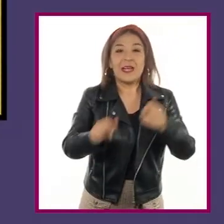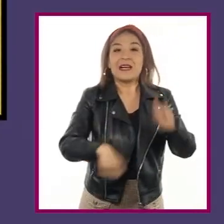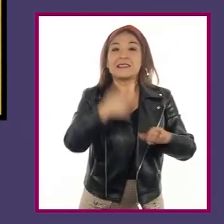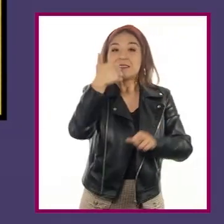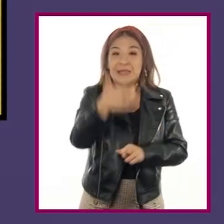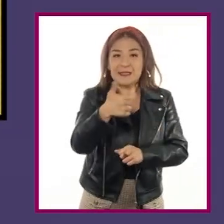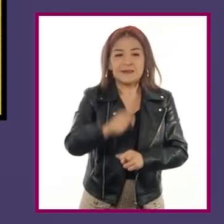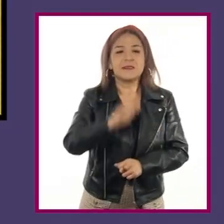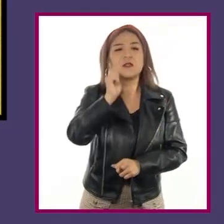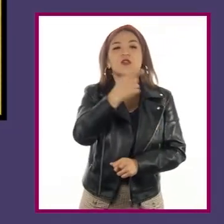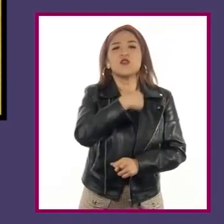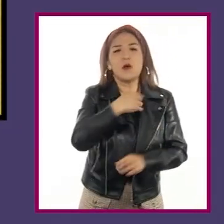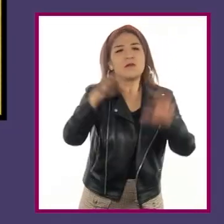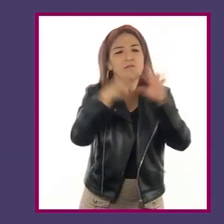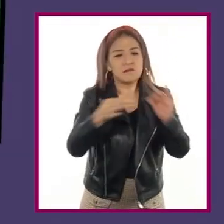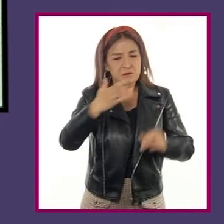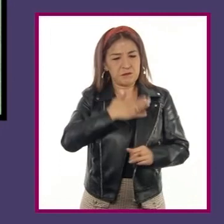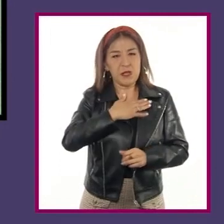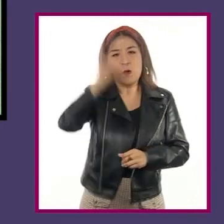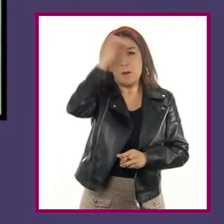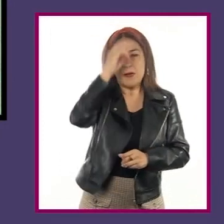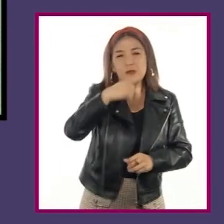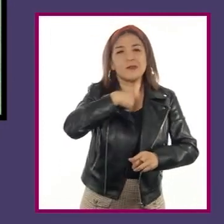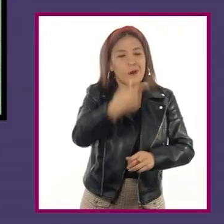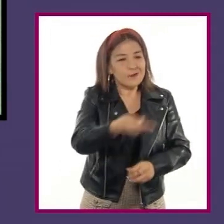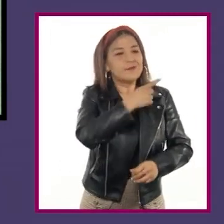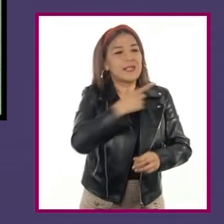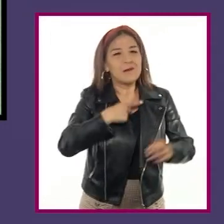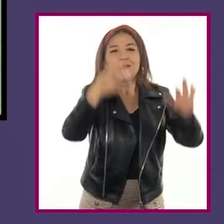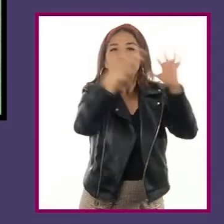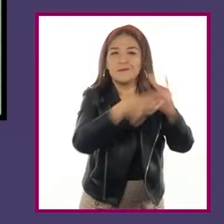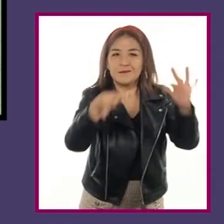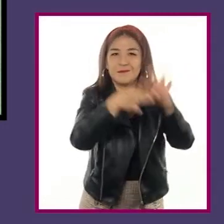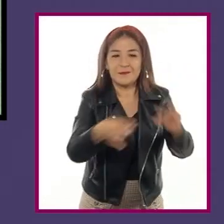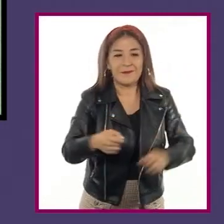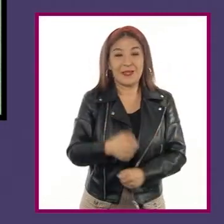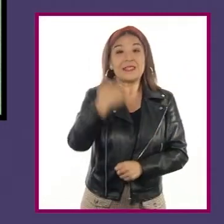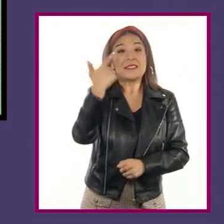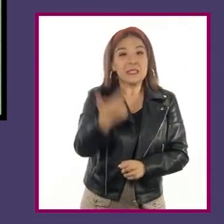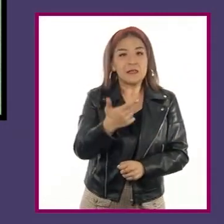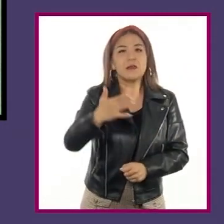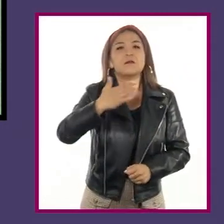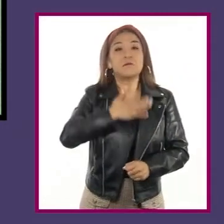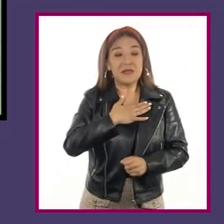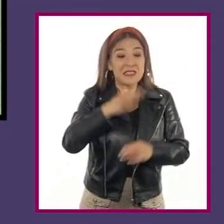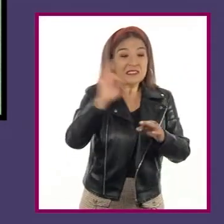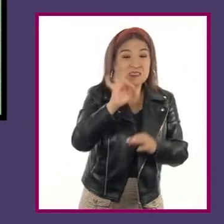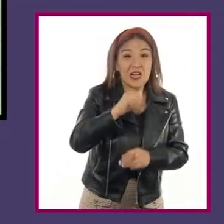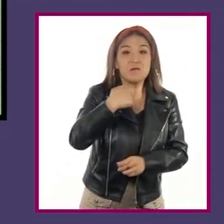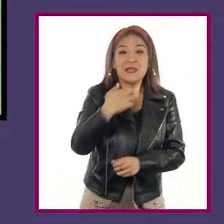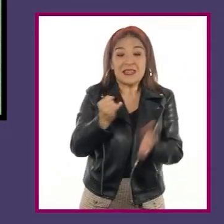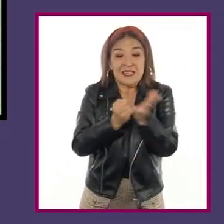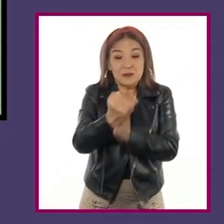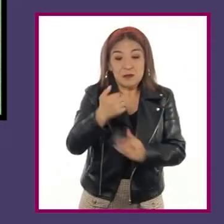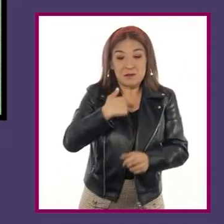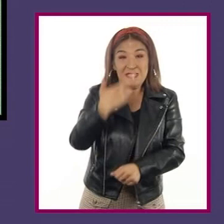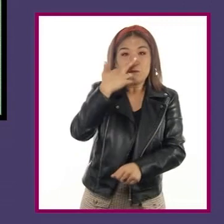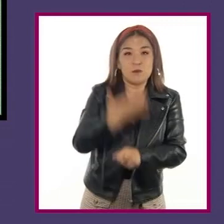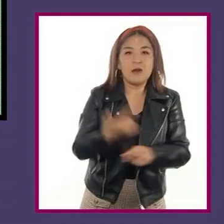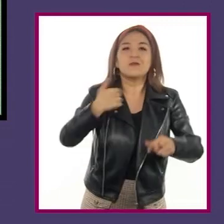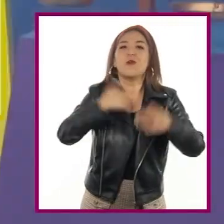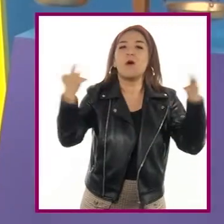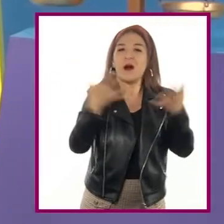explicaciones de lo que pienso. Y número 7, asumir la responsabilidad por mis actos y decisiones. Ahora